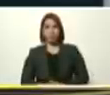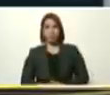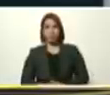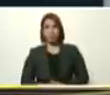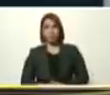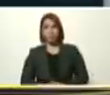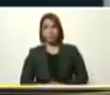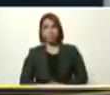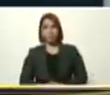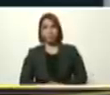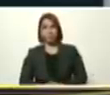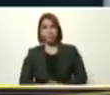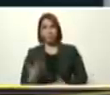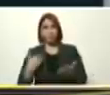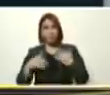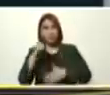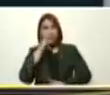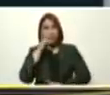era sábado,